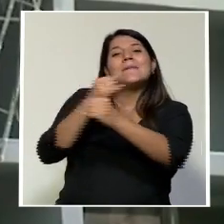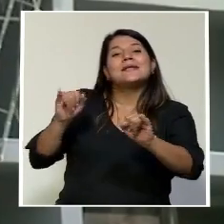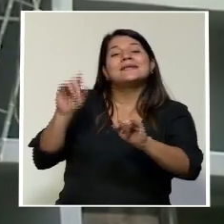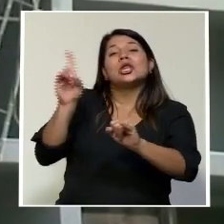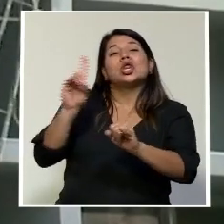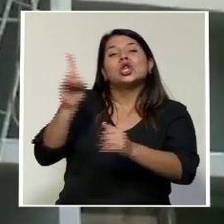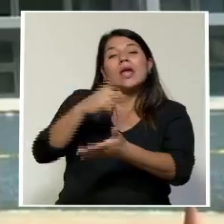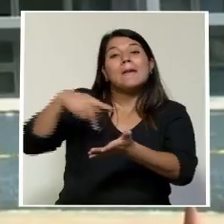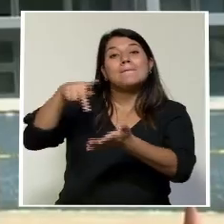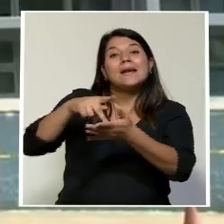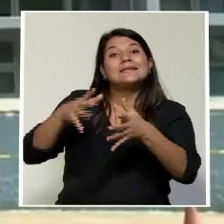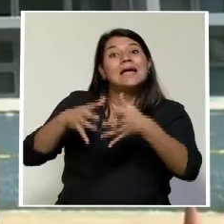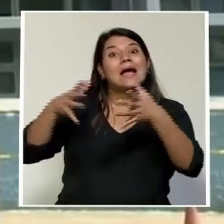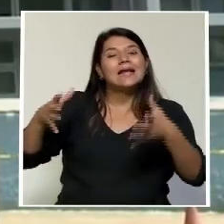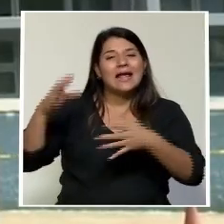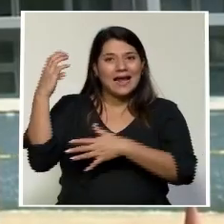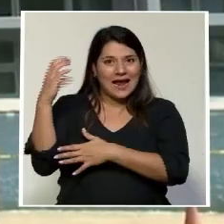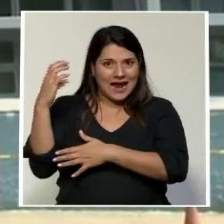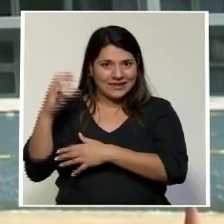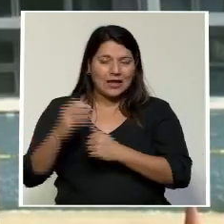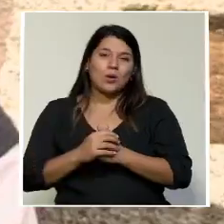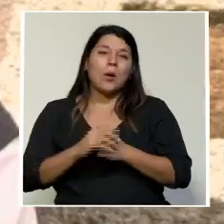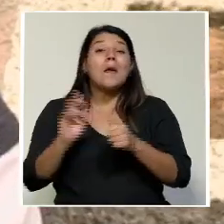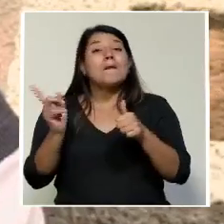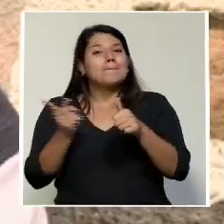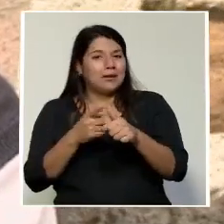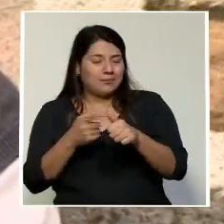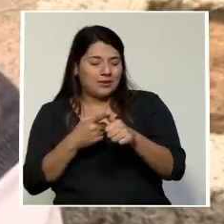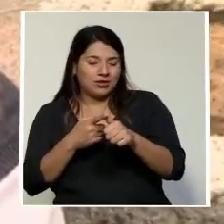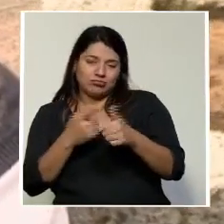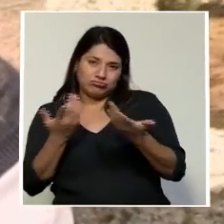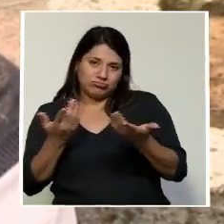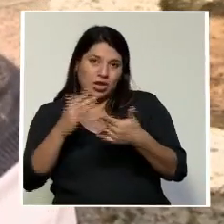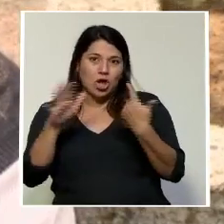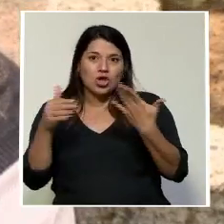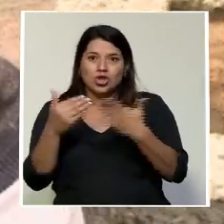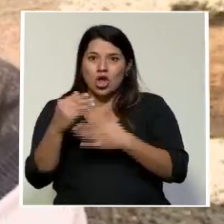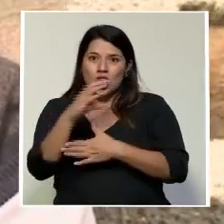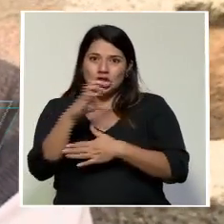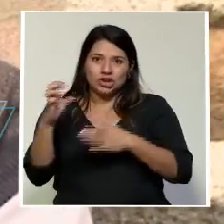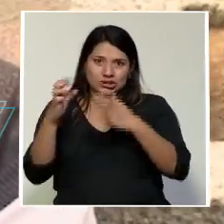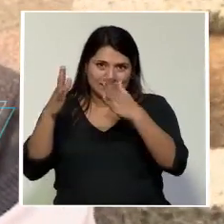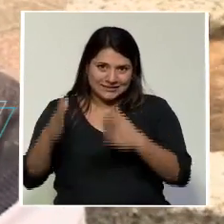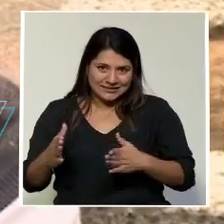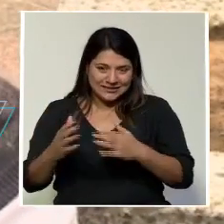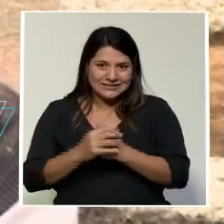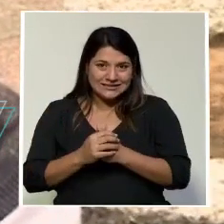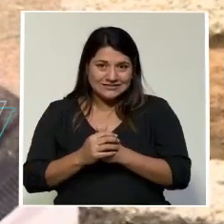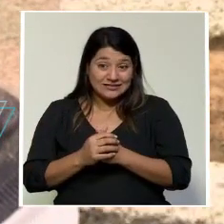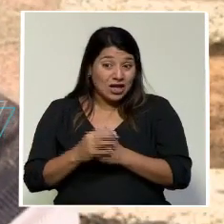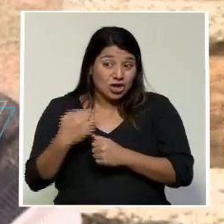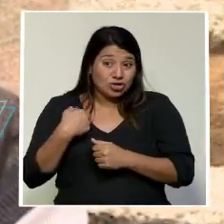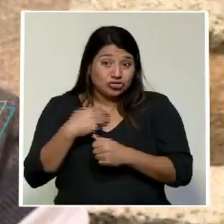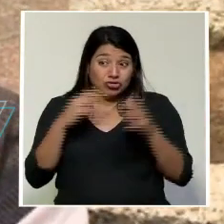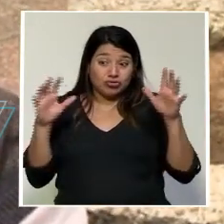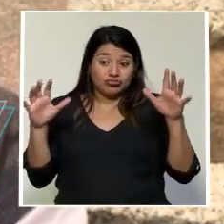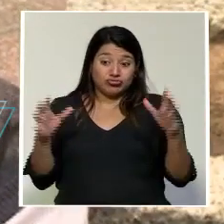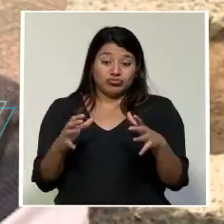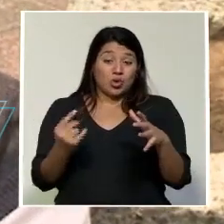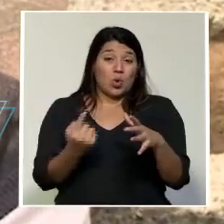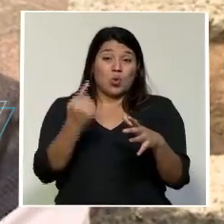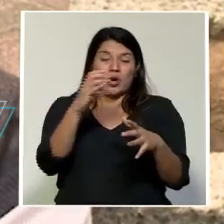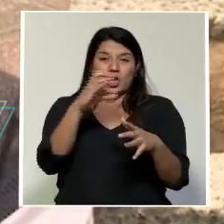En primer lugar, bueno, pues todos somos costarricenses y es una sola Costa Rica para todos nosotros.